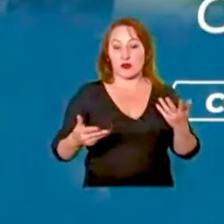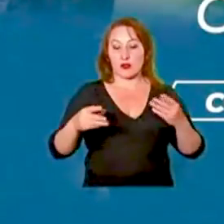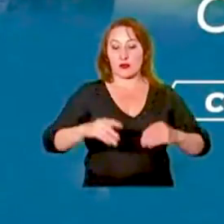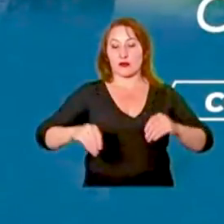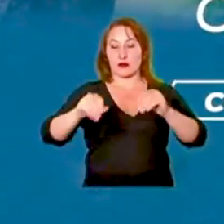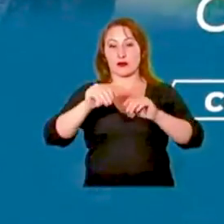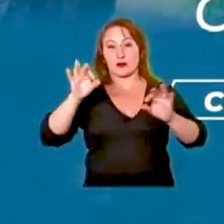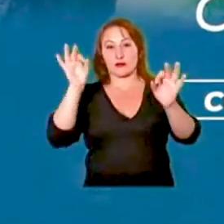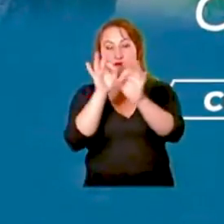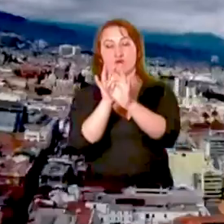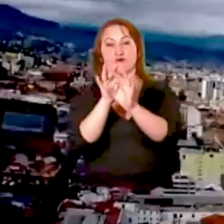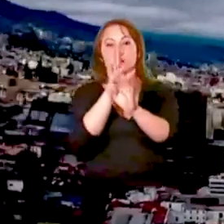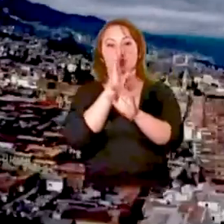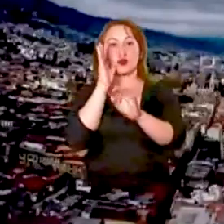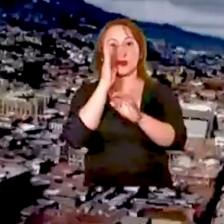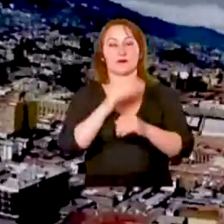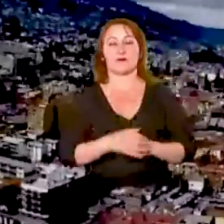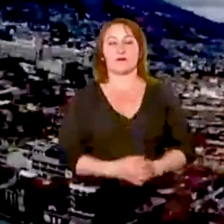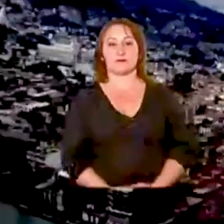territorial y rural.